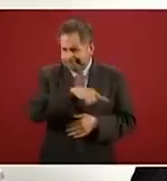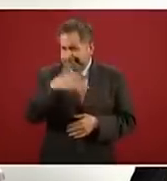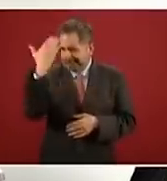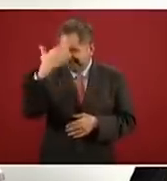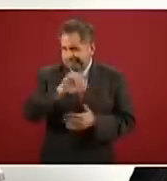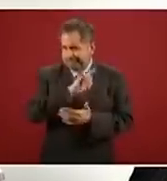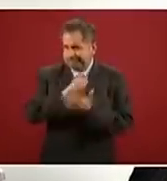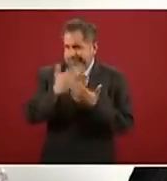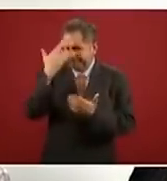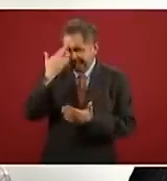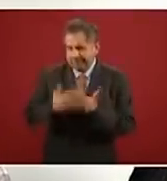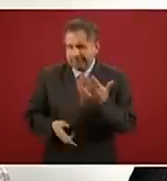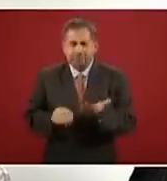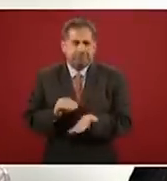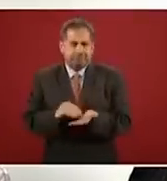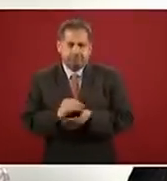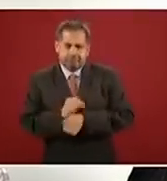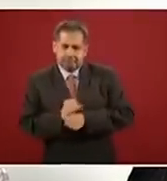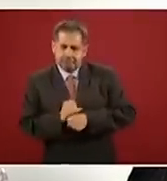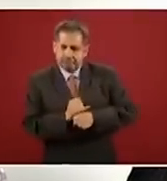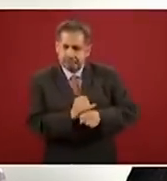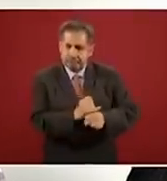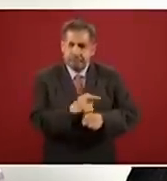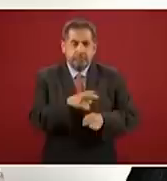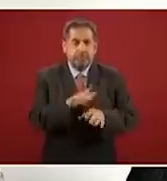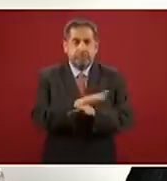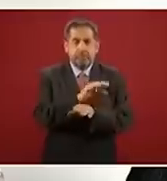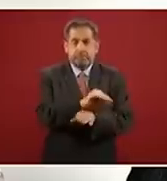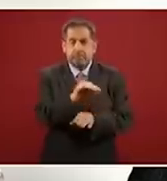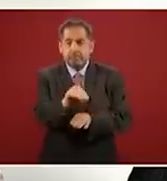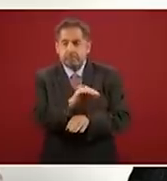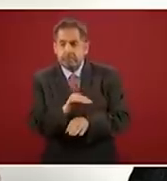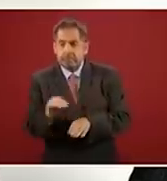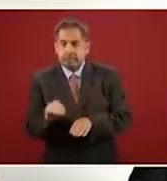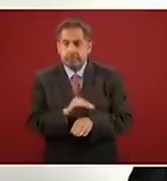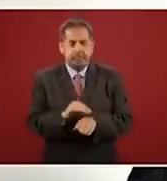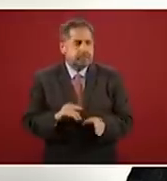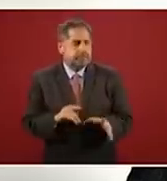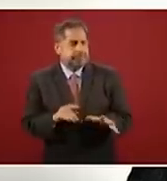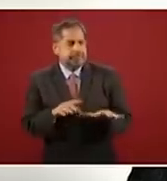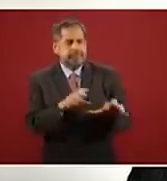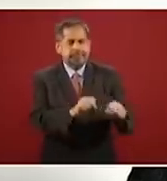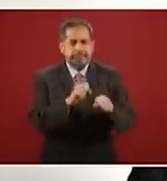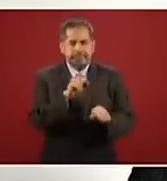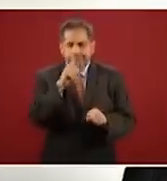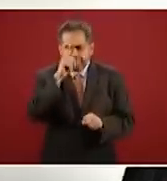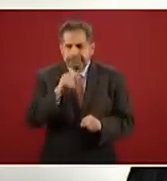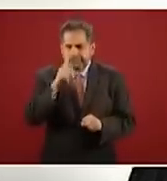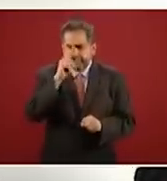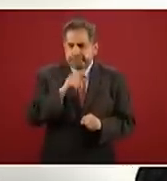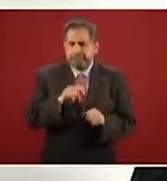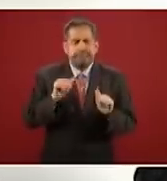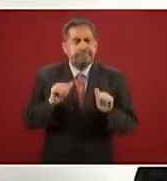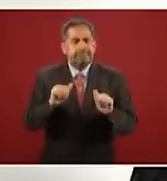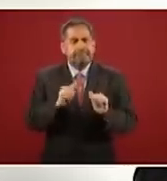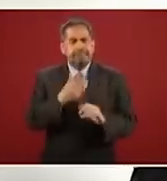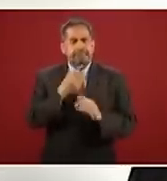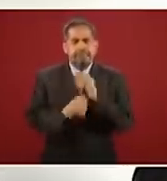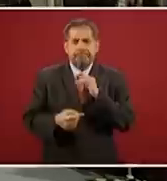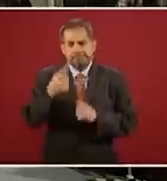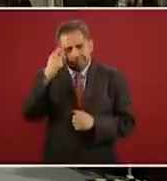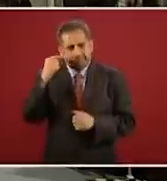delitos o que, bueno, están siendo investigados más bien y que se han movido en diferentes arenas, pues justo para pues conservar en todo caso el